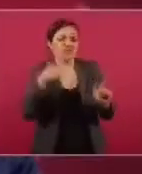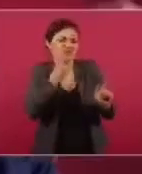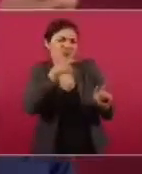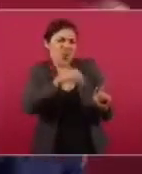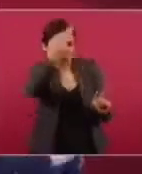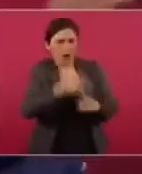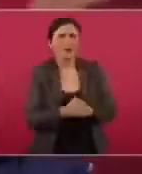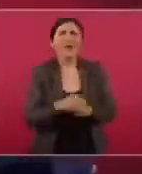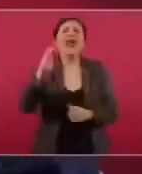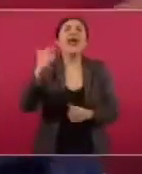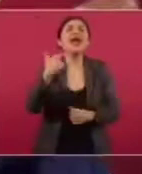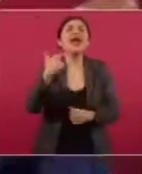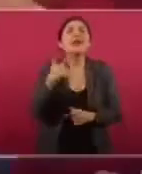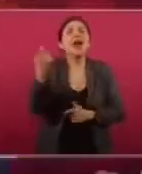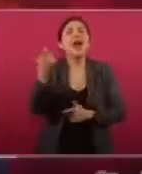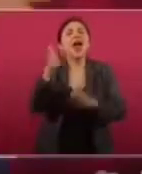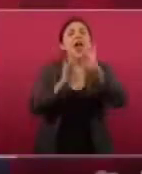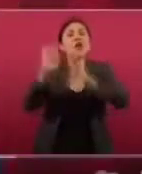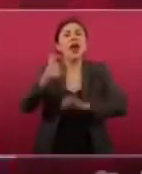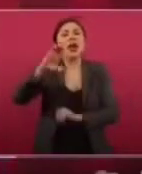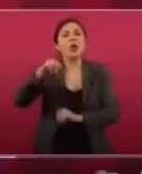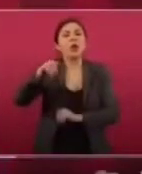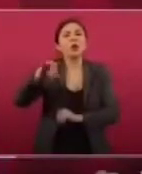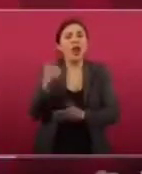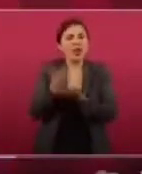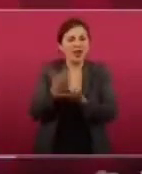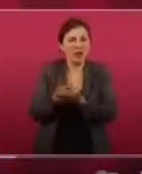estaba en economía en el gobierno anterior.